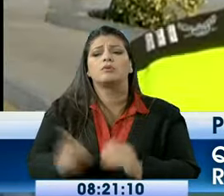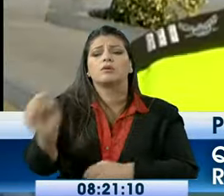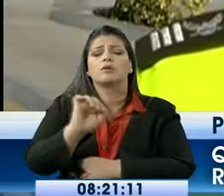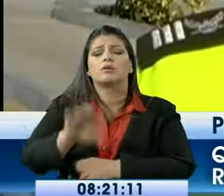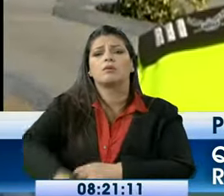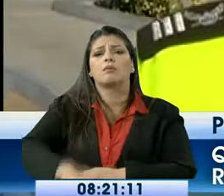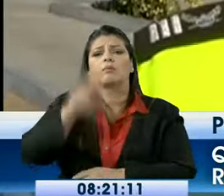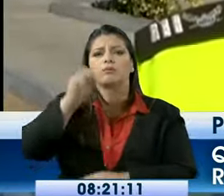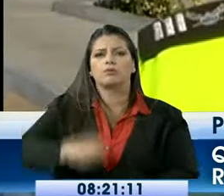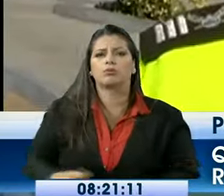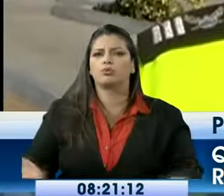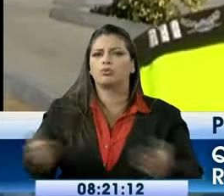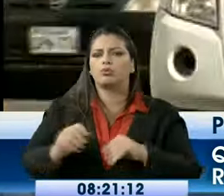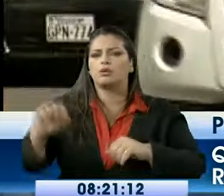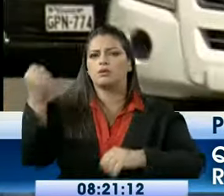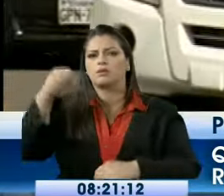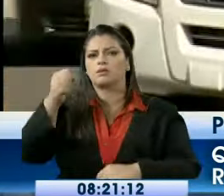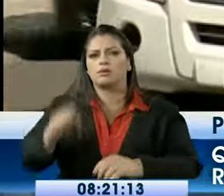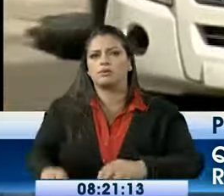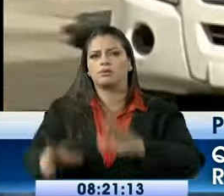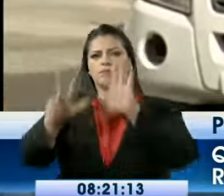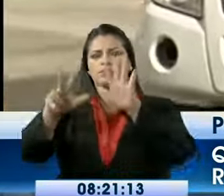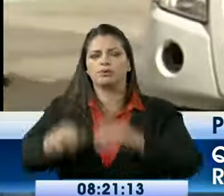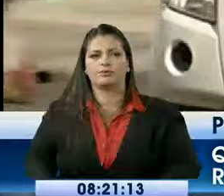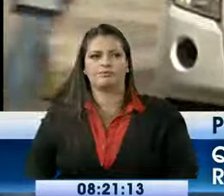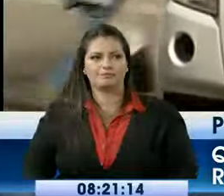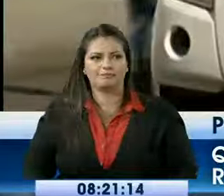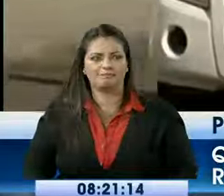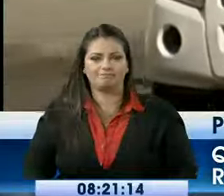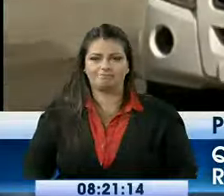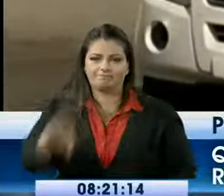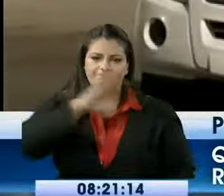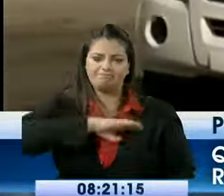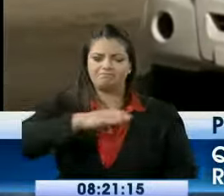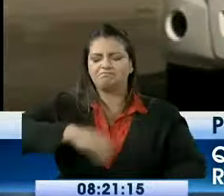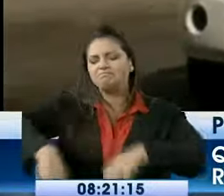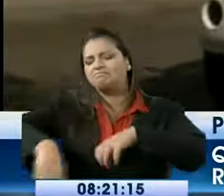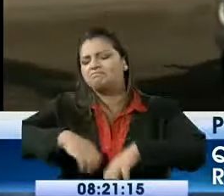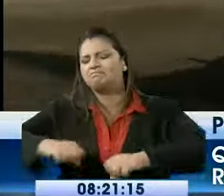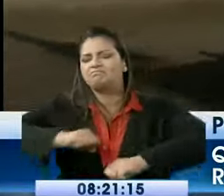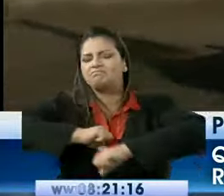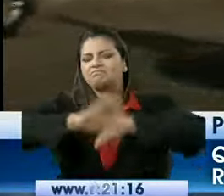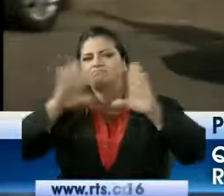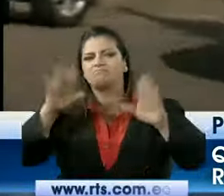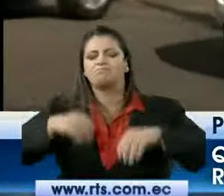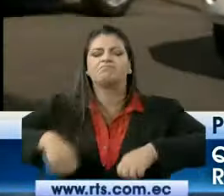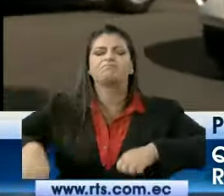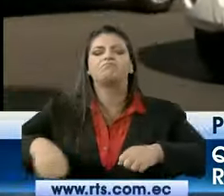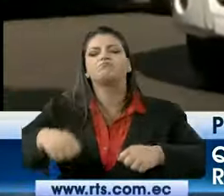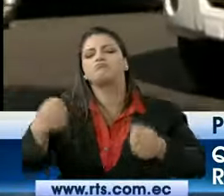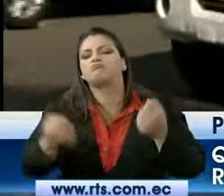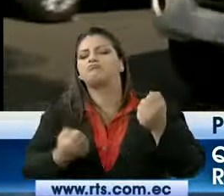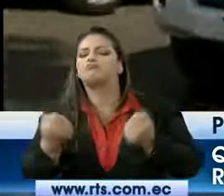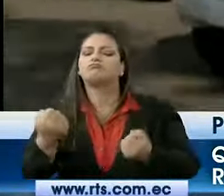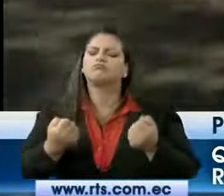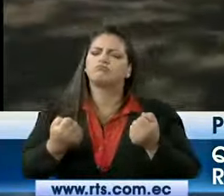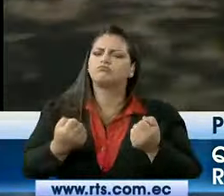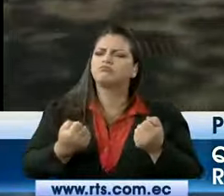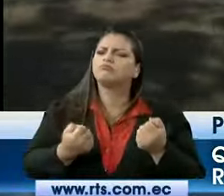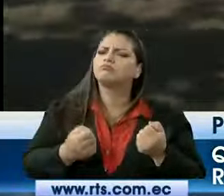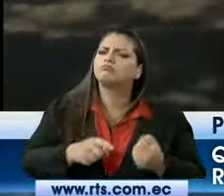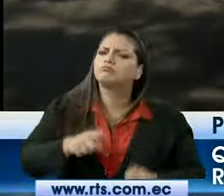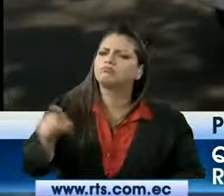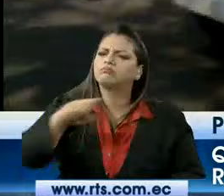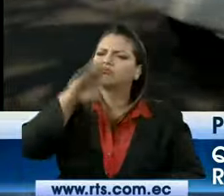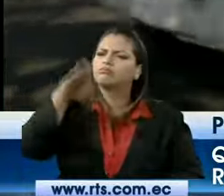las Sauces 8. En horas de la mañana, en un operativo de rutina, personal policial del circuito suburbio encontró una camioneta